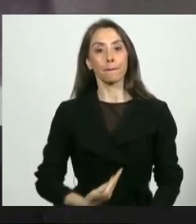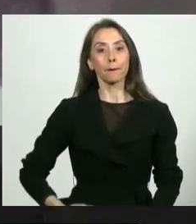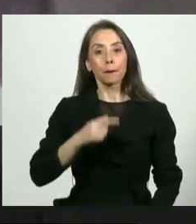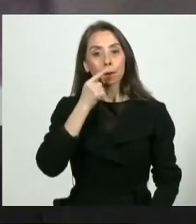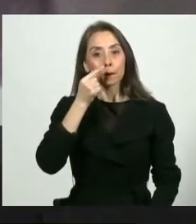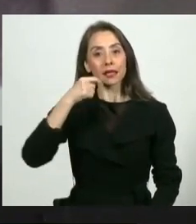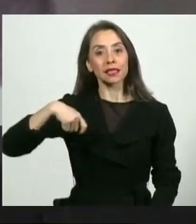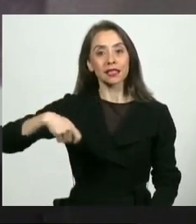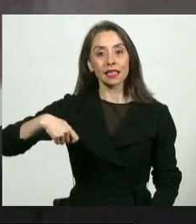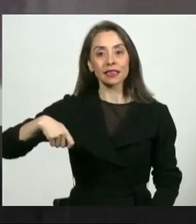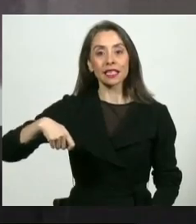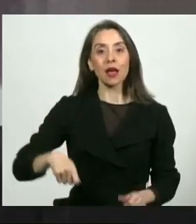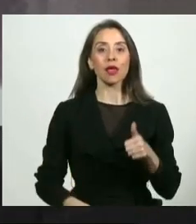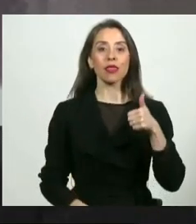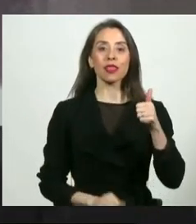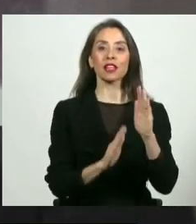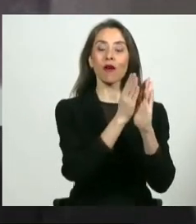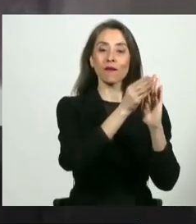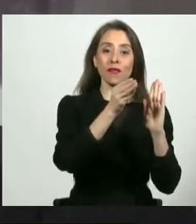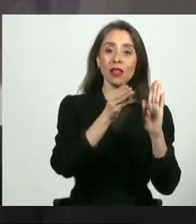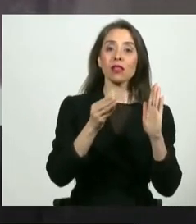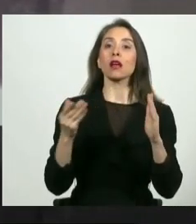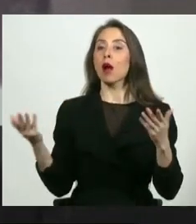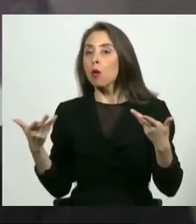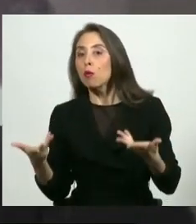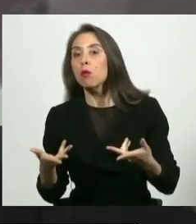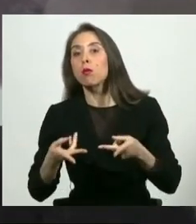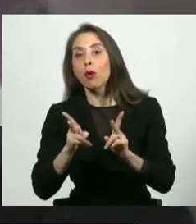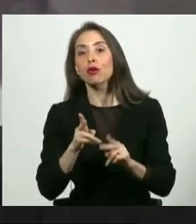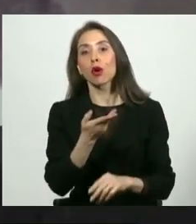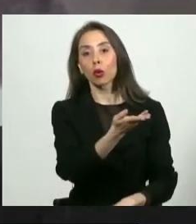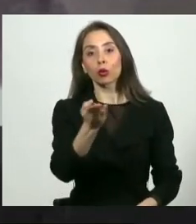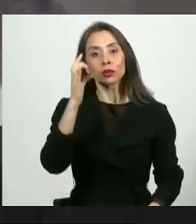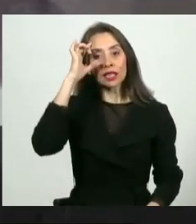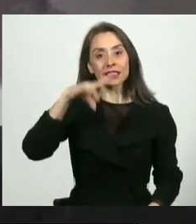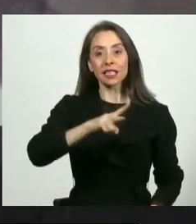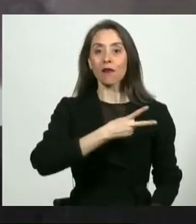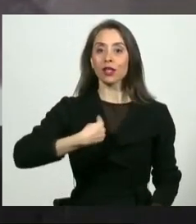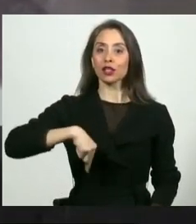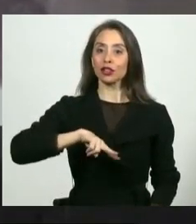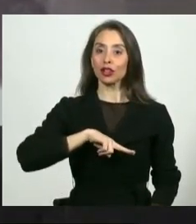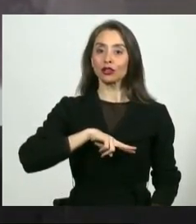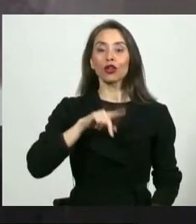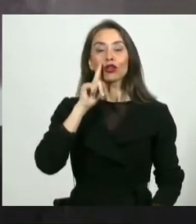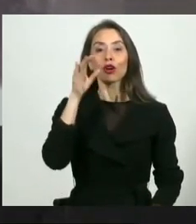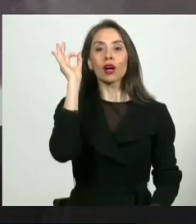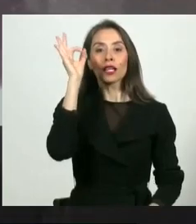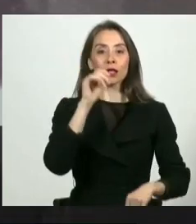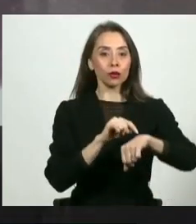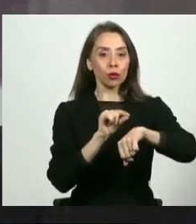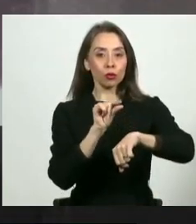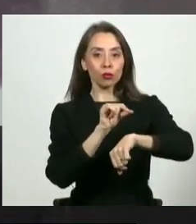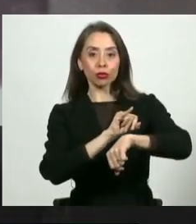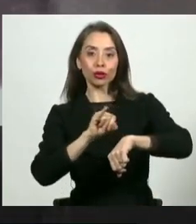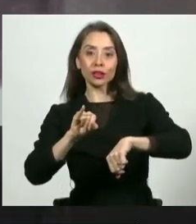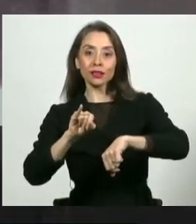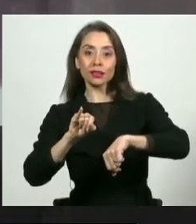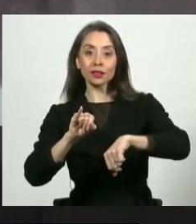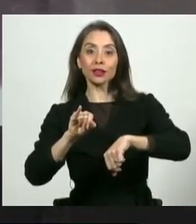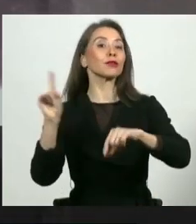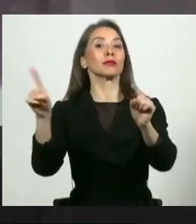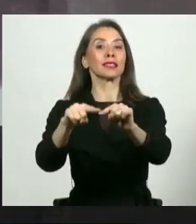el director de la biblioteca de acceder, porque como ustedes saben, nosotros tenemos sesión en poco rato más y hay